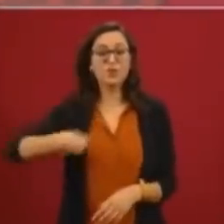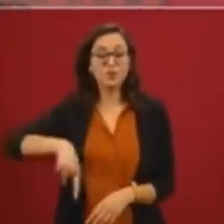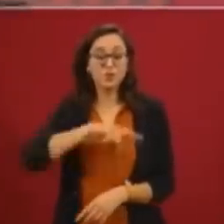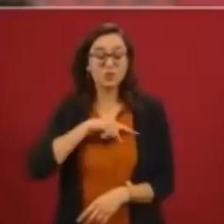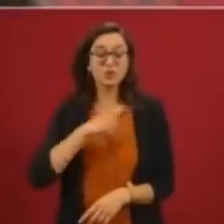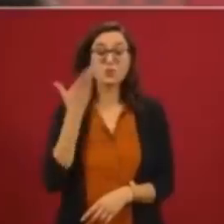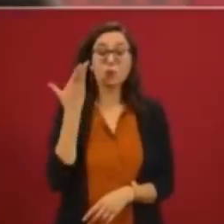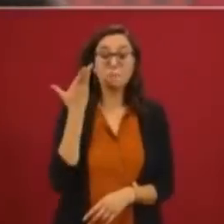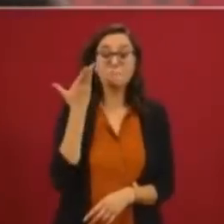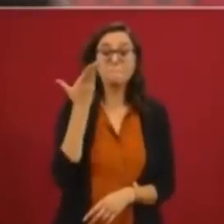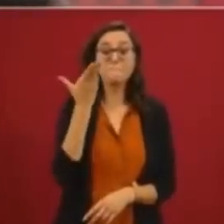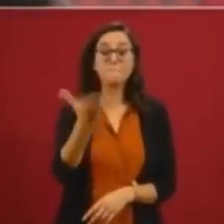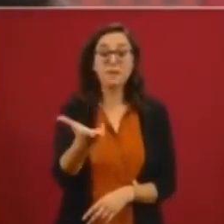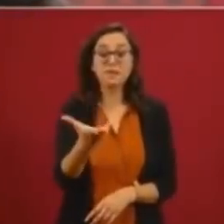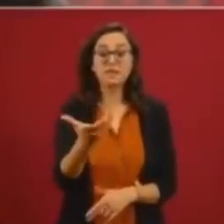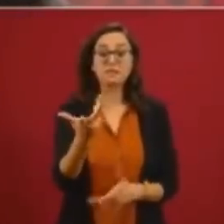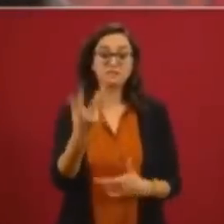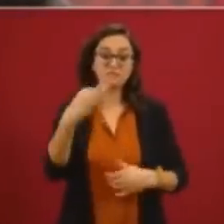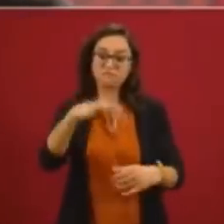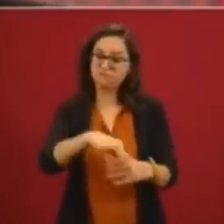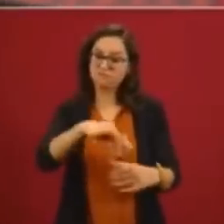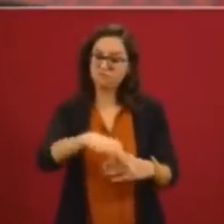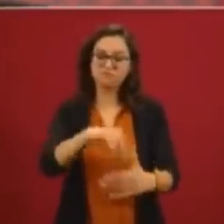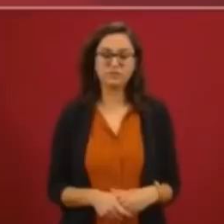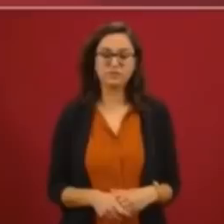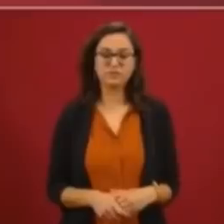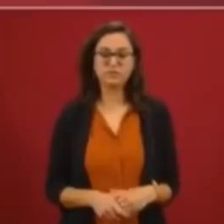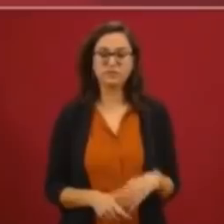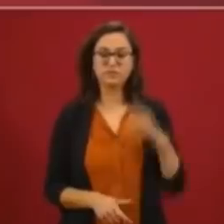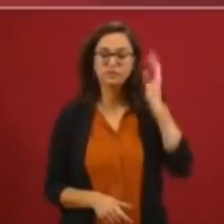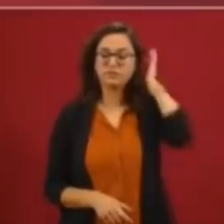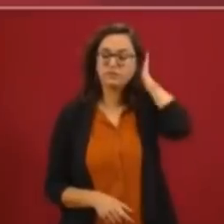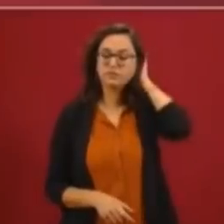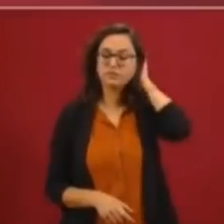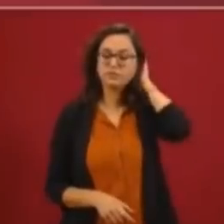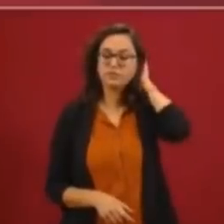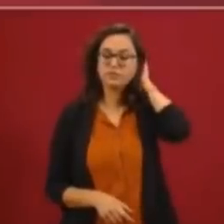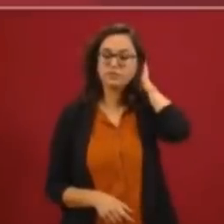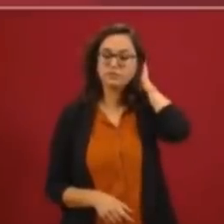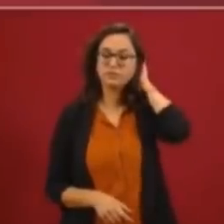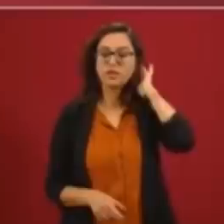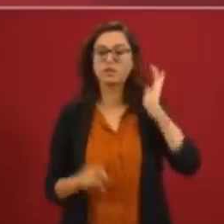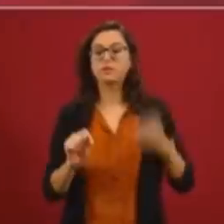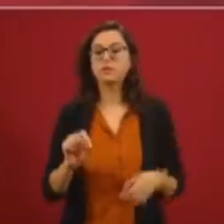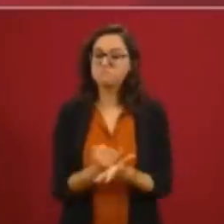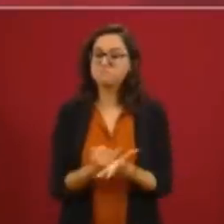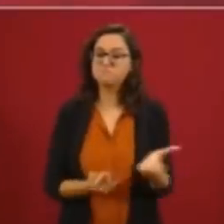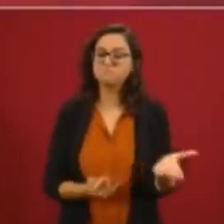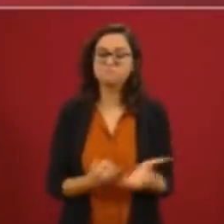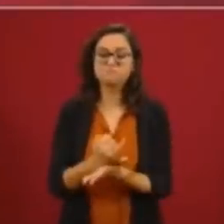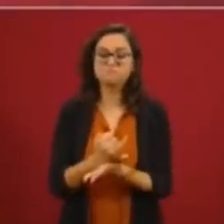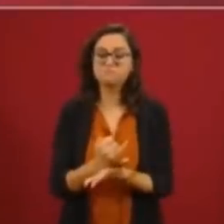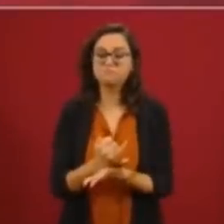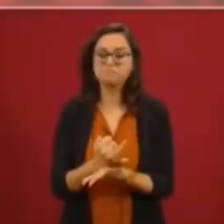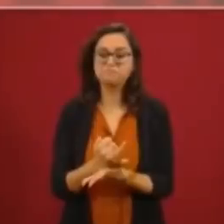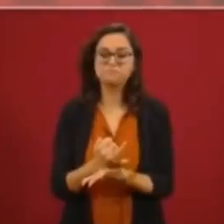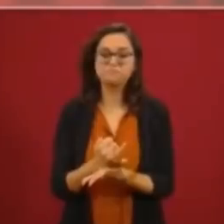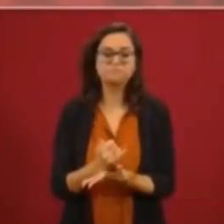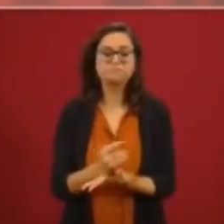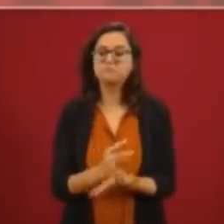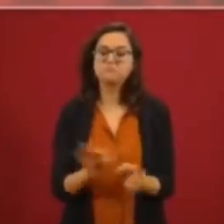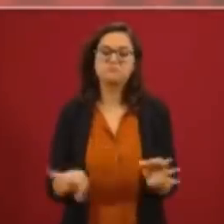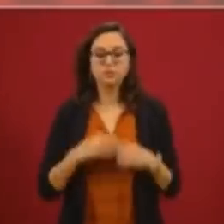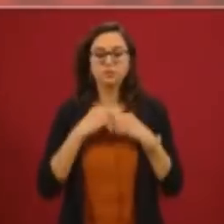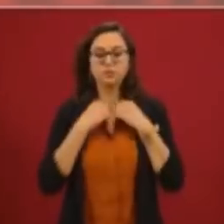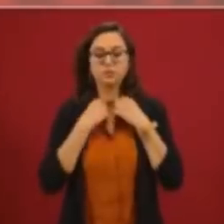solicitamos que se anularan las elecciones y el tribunal resolvió que eran